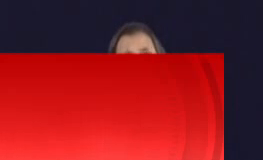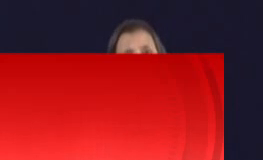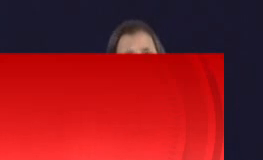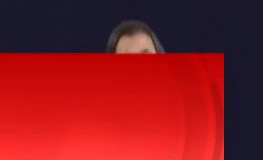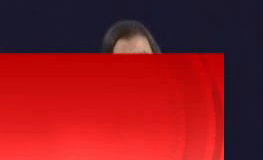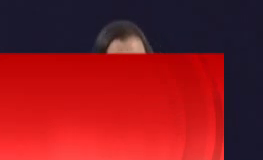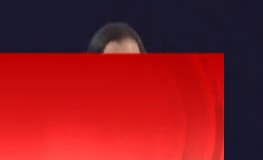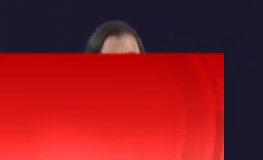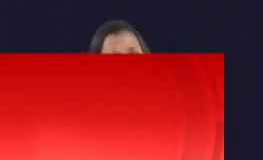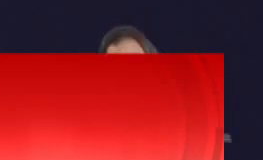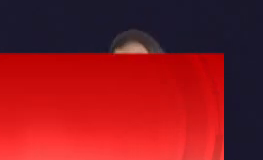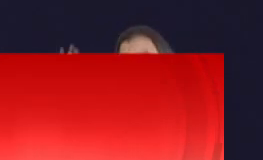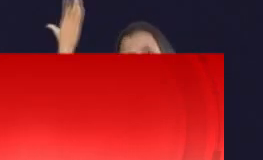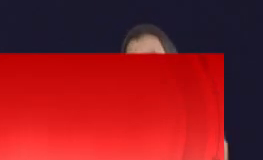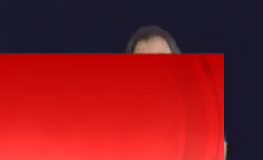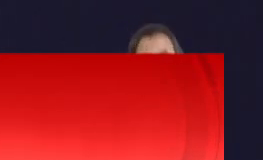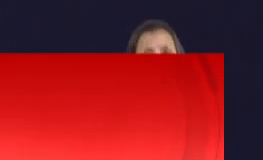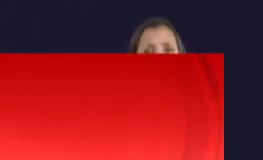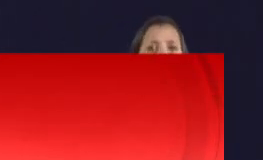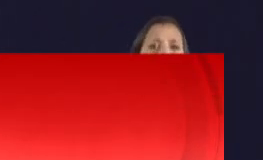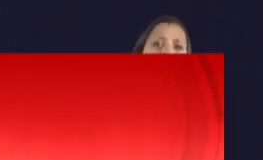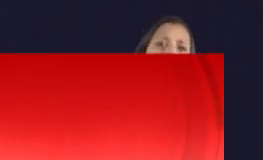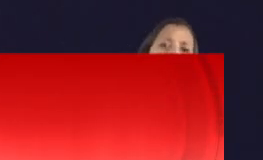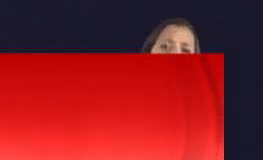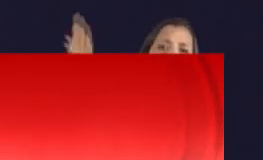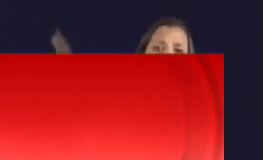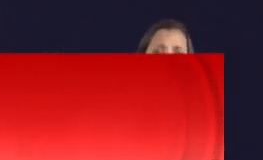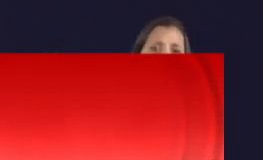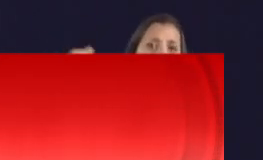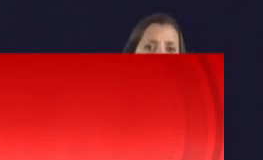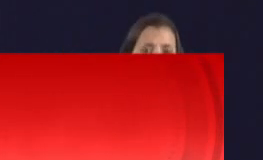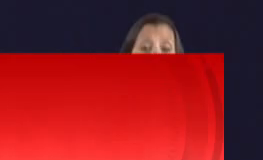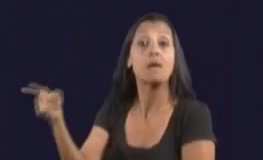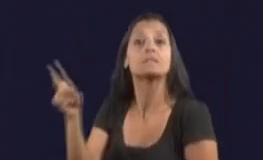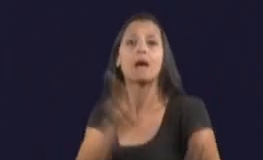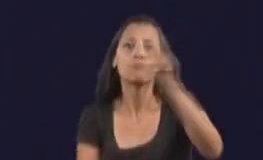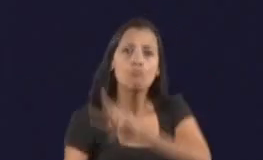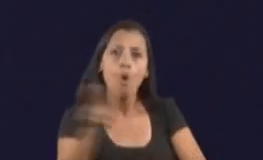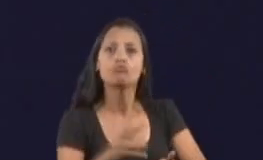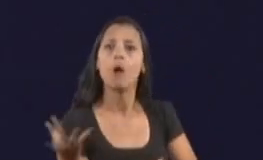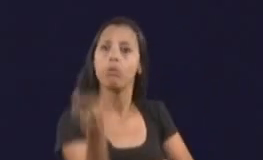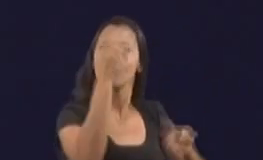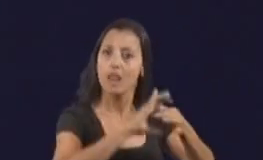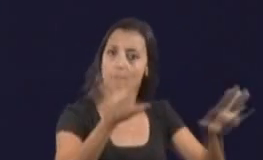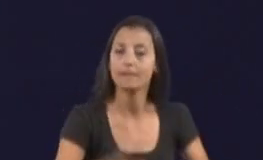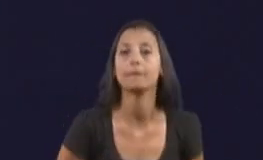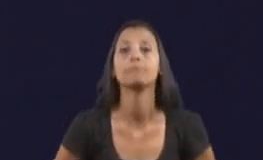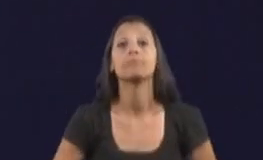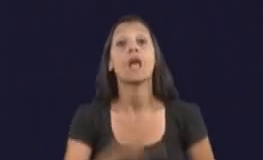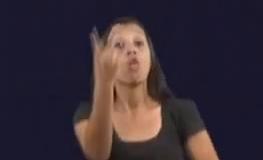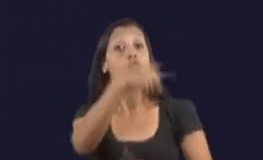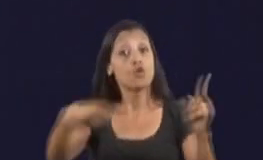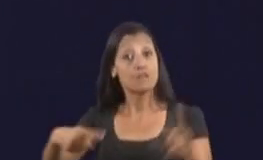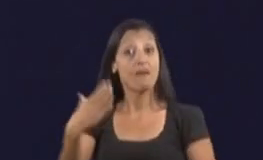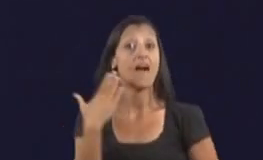distinción en honor al notable economista que reconoce a quienes desde la teoría económica promueven la libertad. 14:30